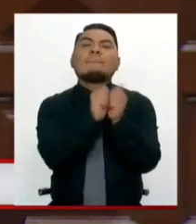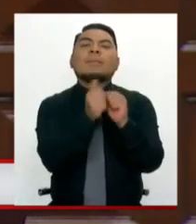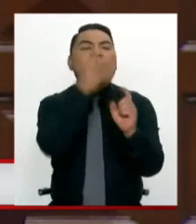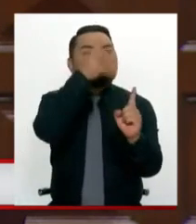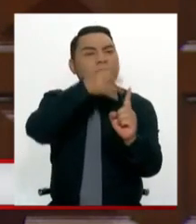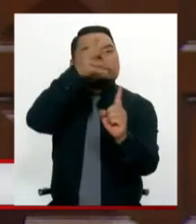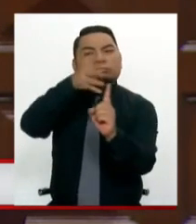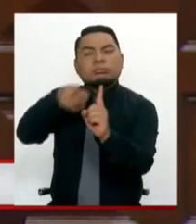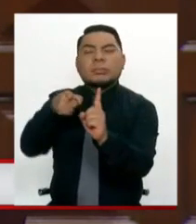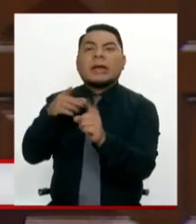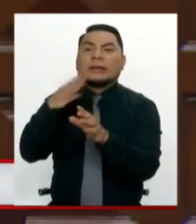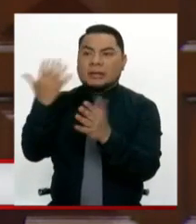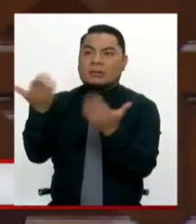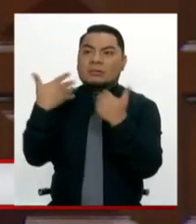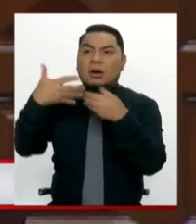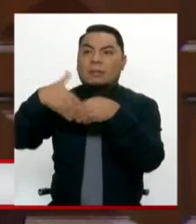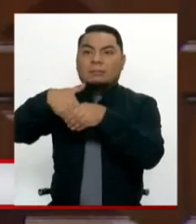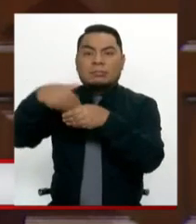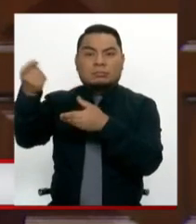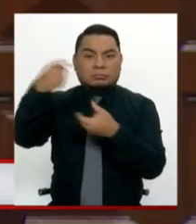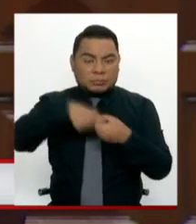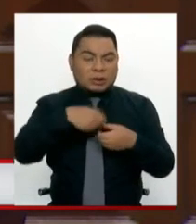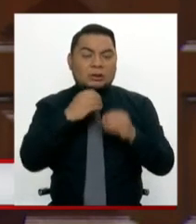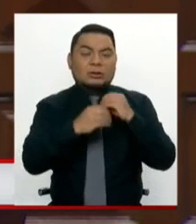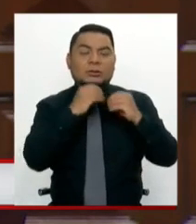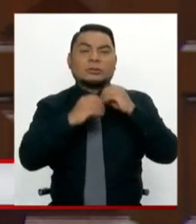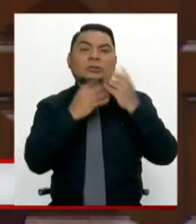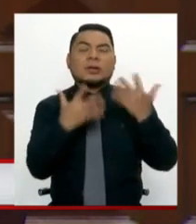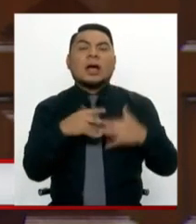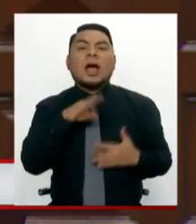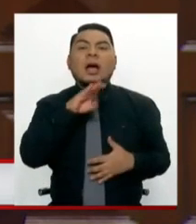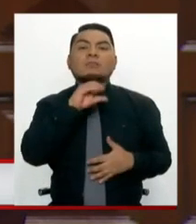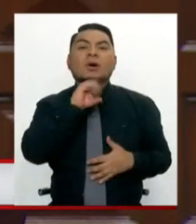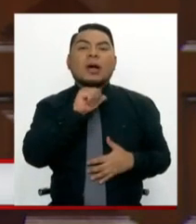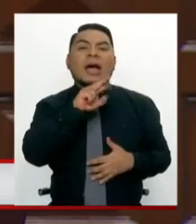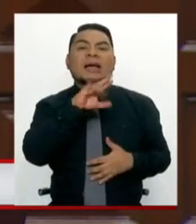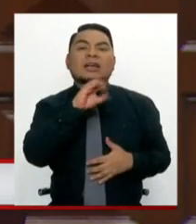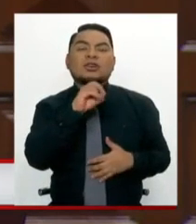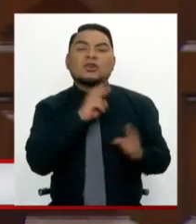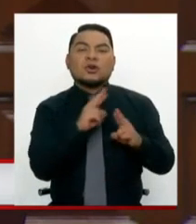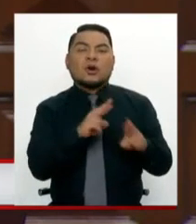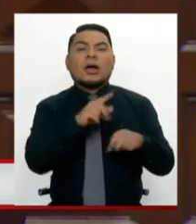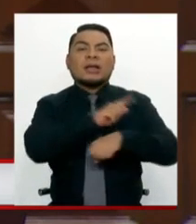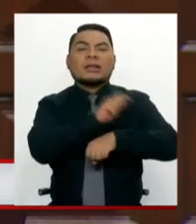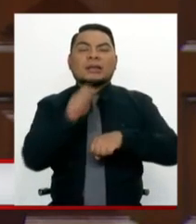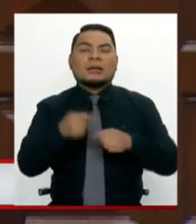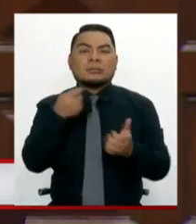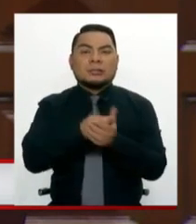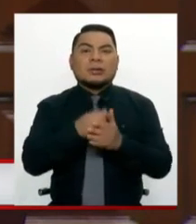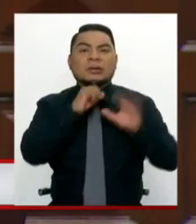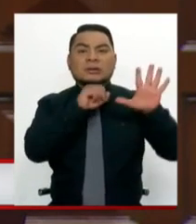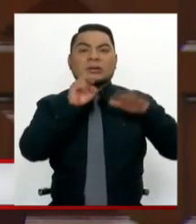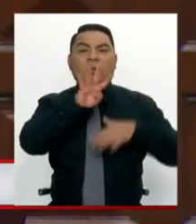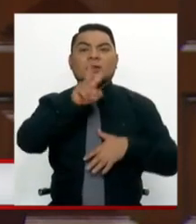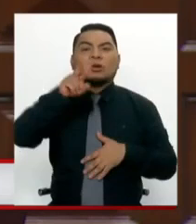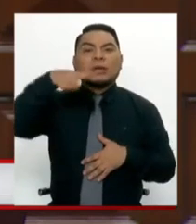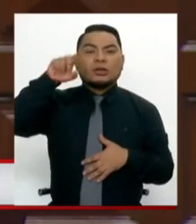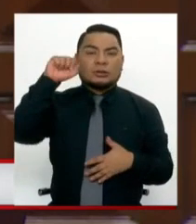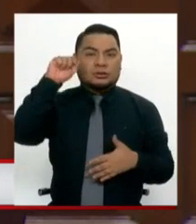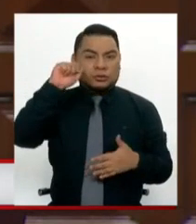selección la ejecución de la obra Boca de Río Tacna por un monto de 642 millones de